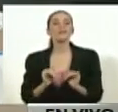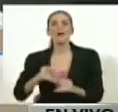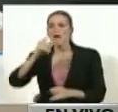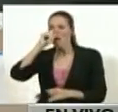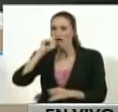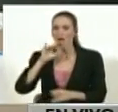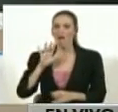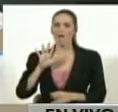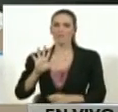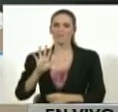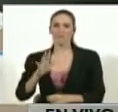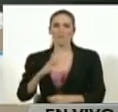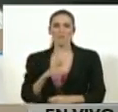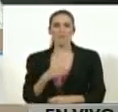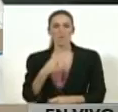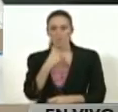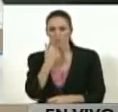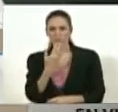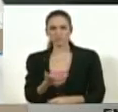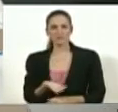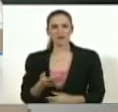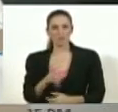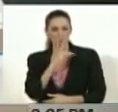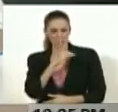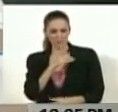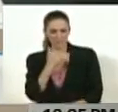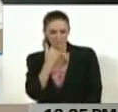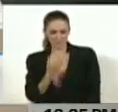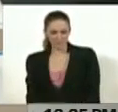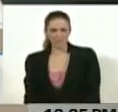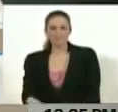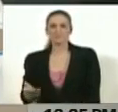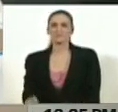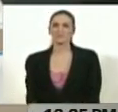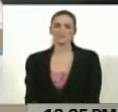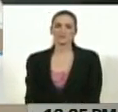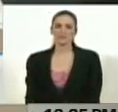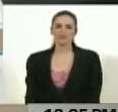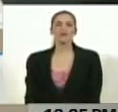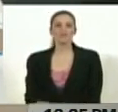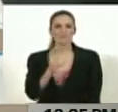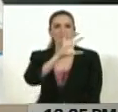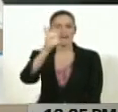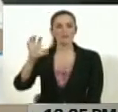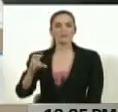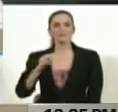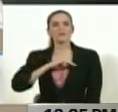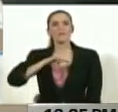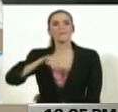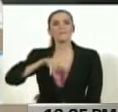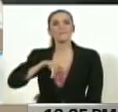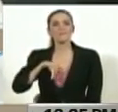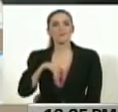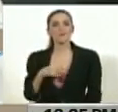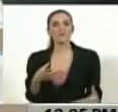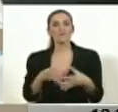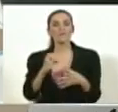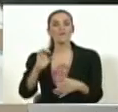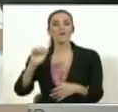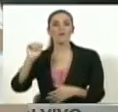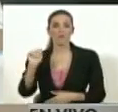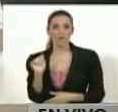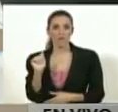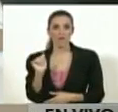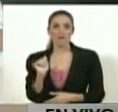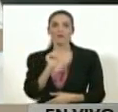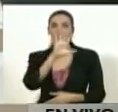amenazar groseramente vulgar mente bárbaramente a países miembros de esta organización